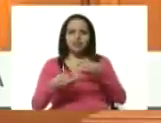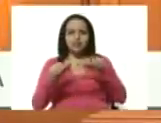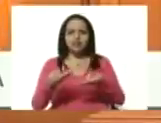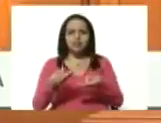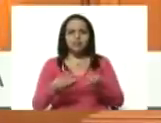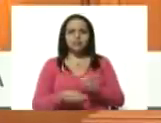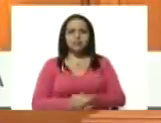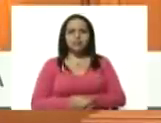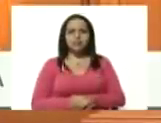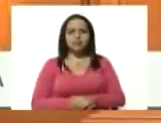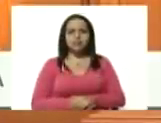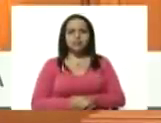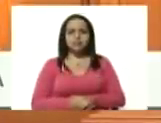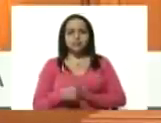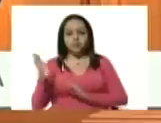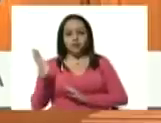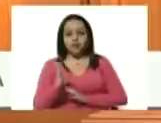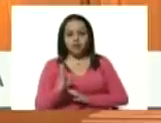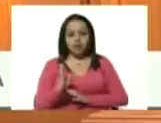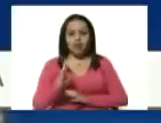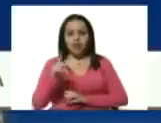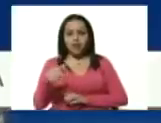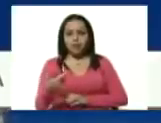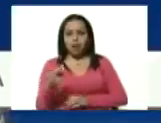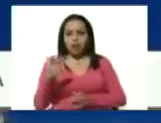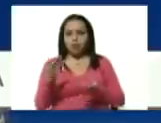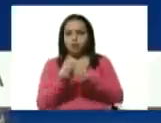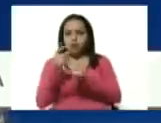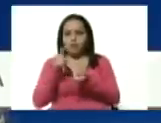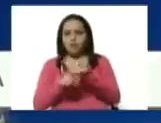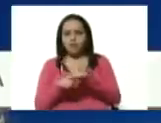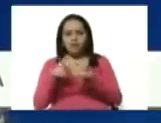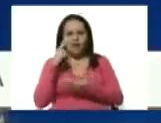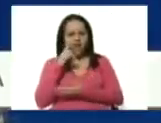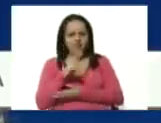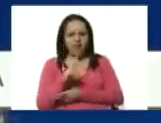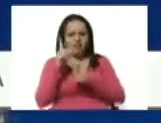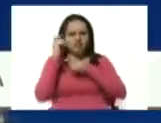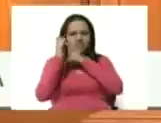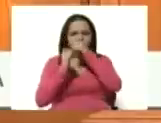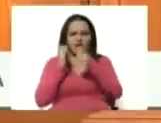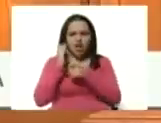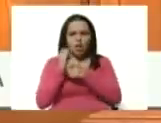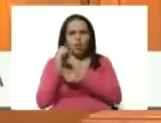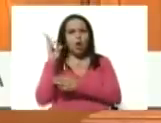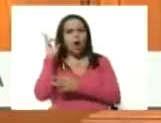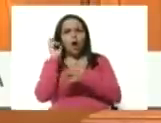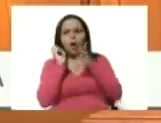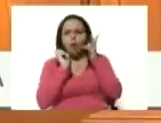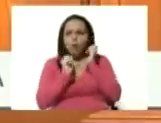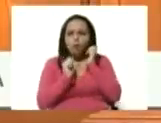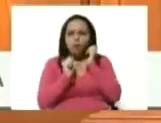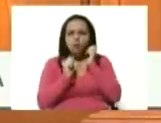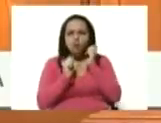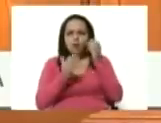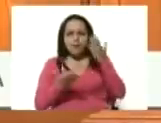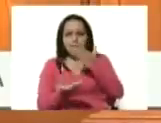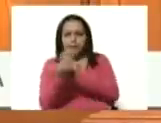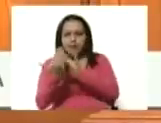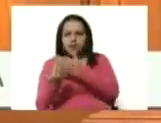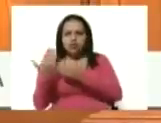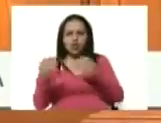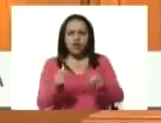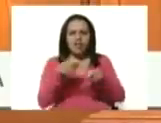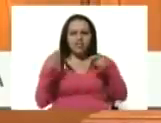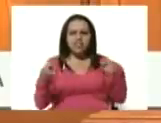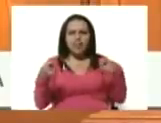casa a revisar los materiales, los audios, los videos, los impresos, las revistas,